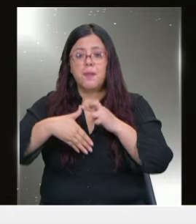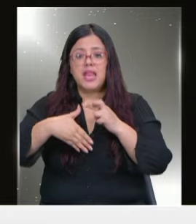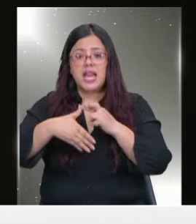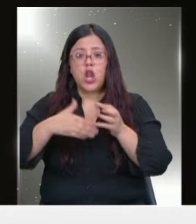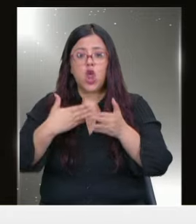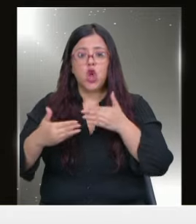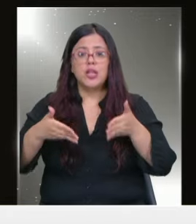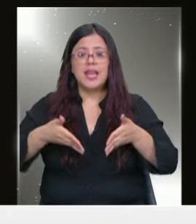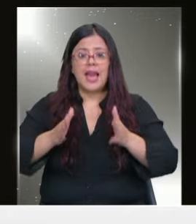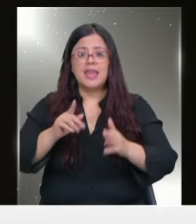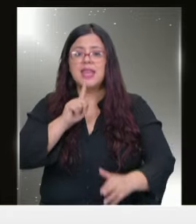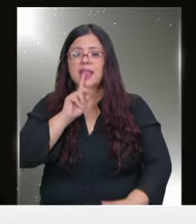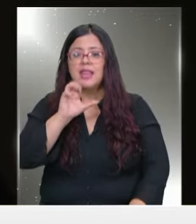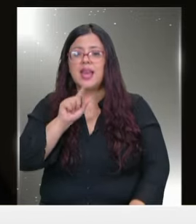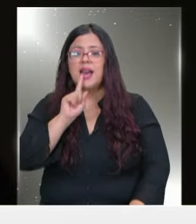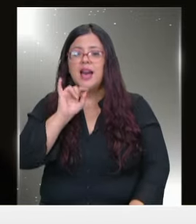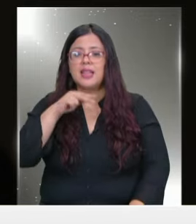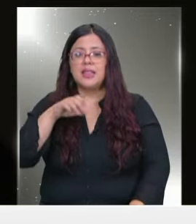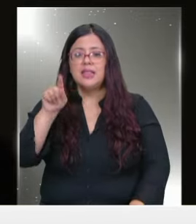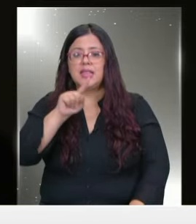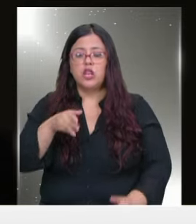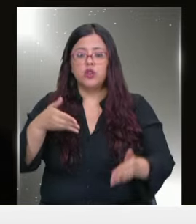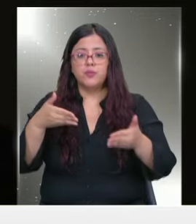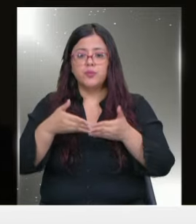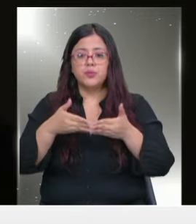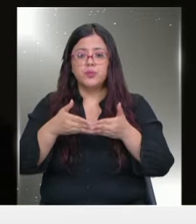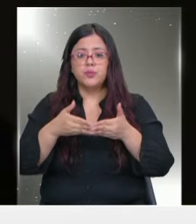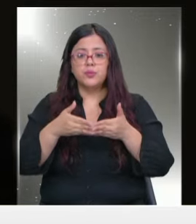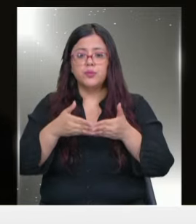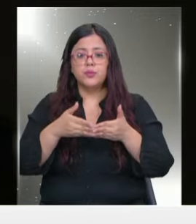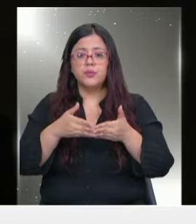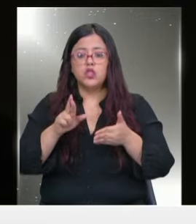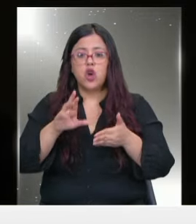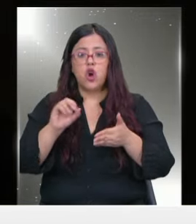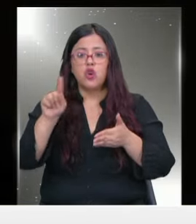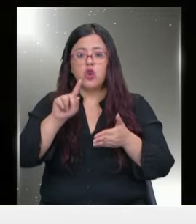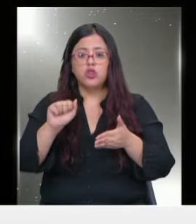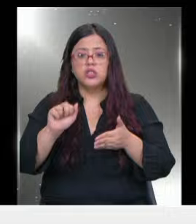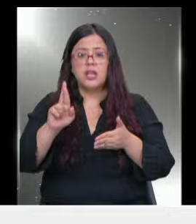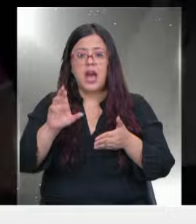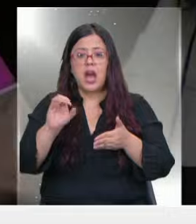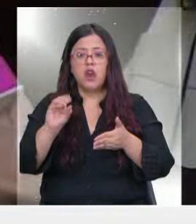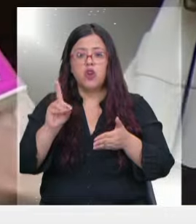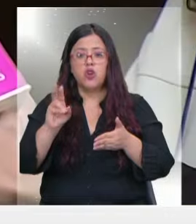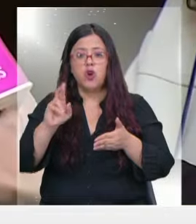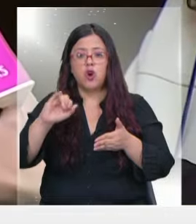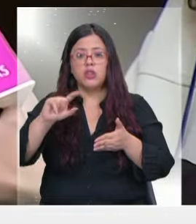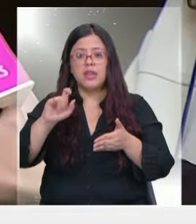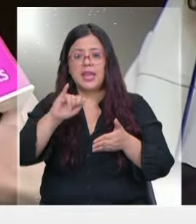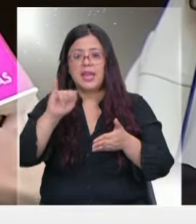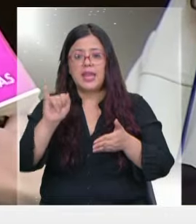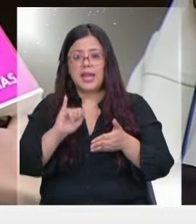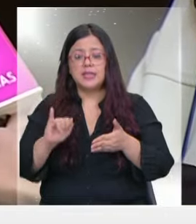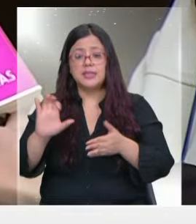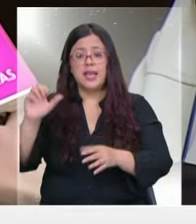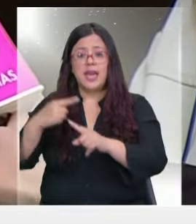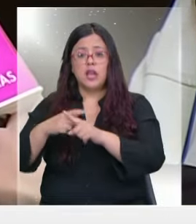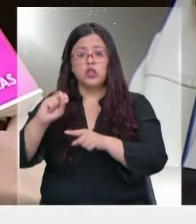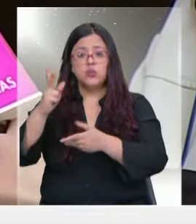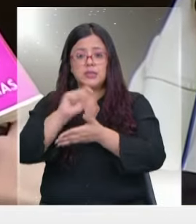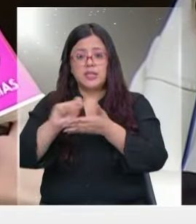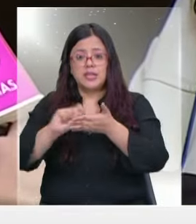ubicado en la calle Teatinos, con el pasaje sin salida Rosa Rodríguez. El entonces subsecretario tiene